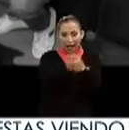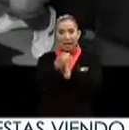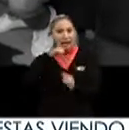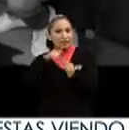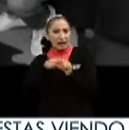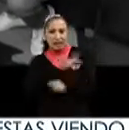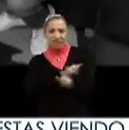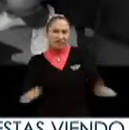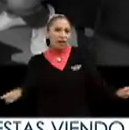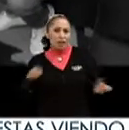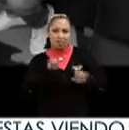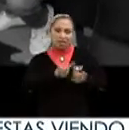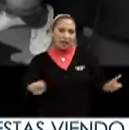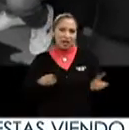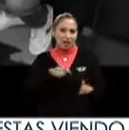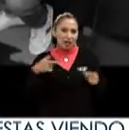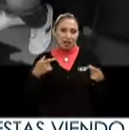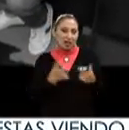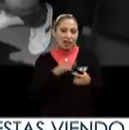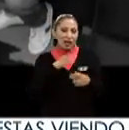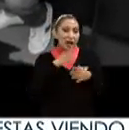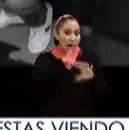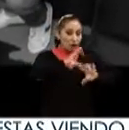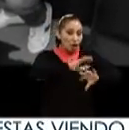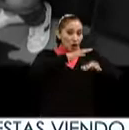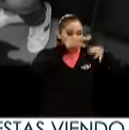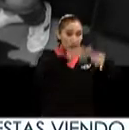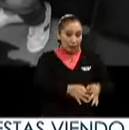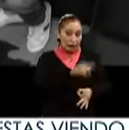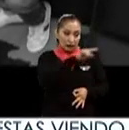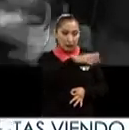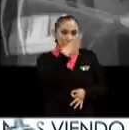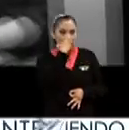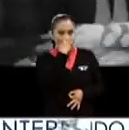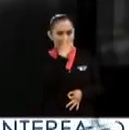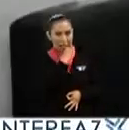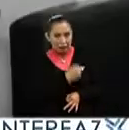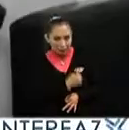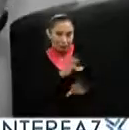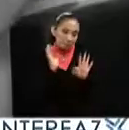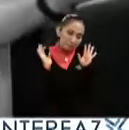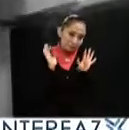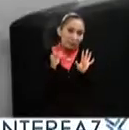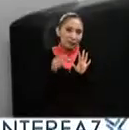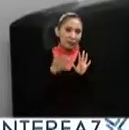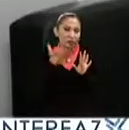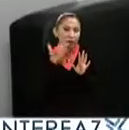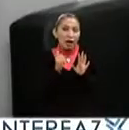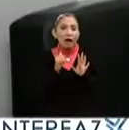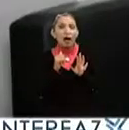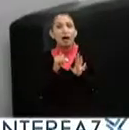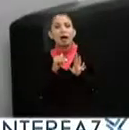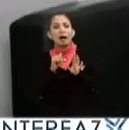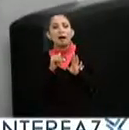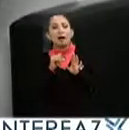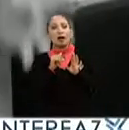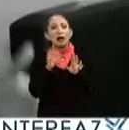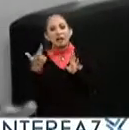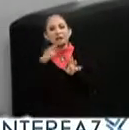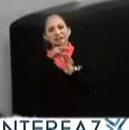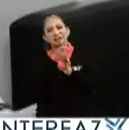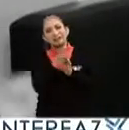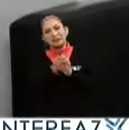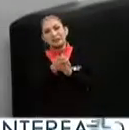tiene nada que ver, ¿no? De hecho es todo lo contrario, la canción original es una cosa bastante triste. Y bueno, My Way se ha convertido en este símbolo